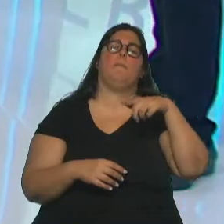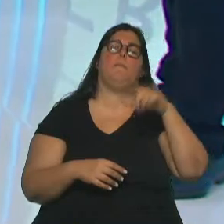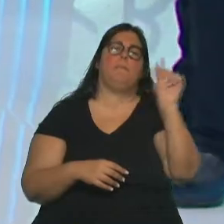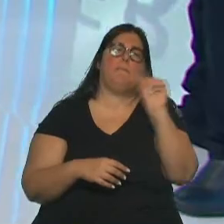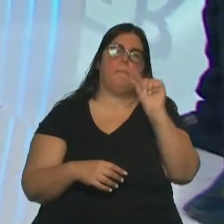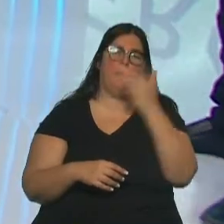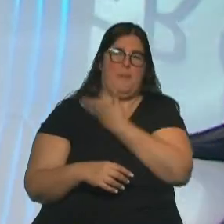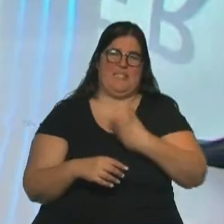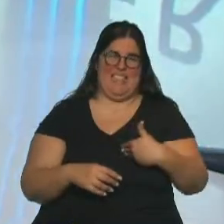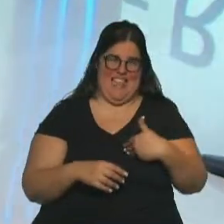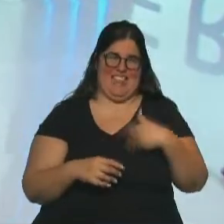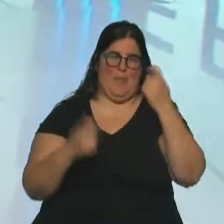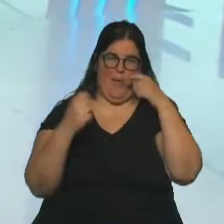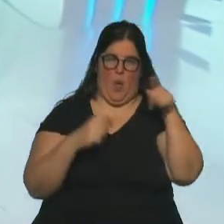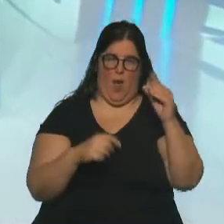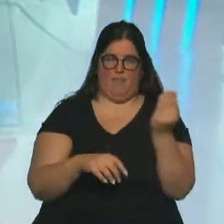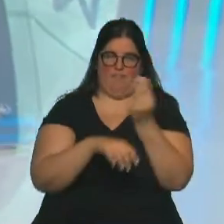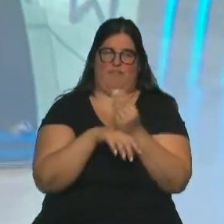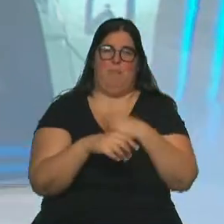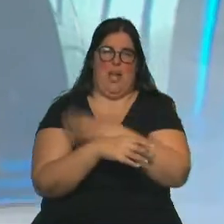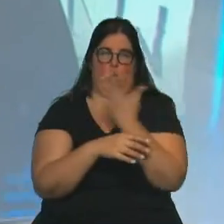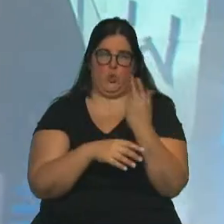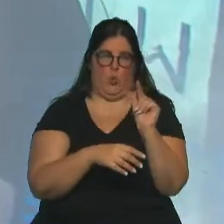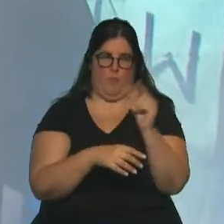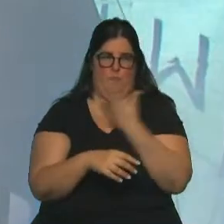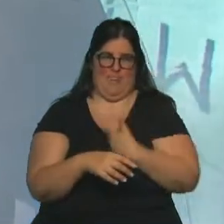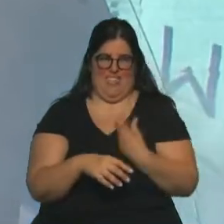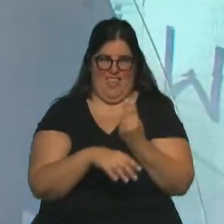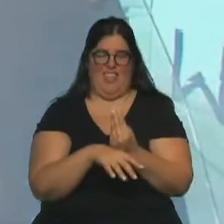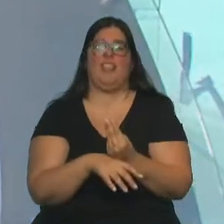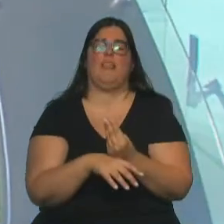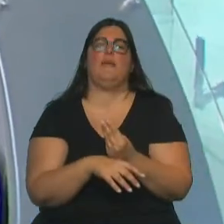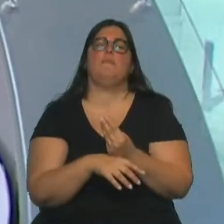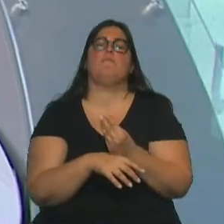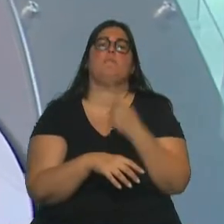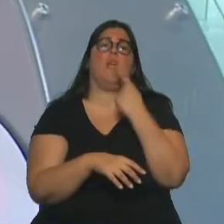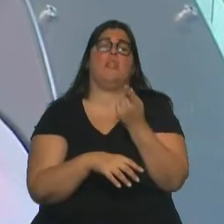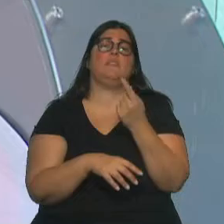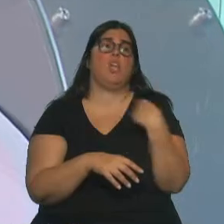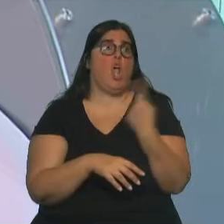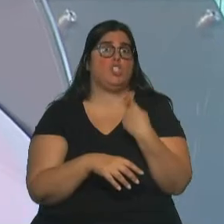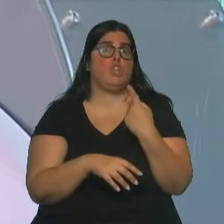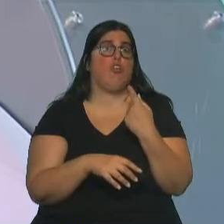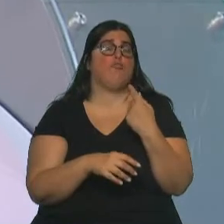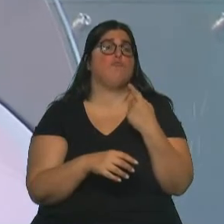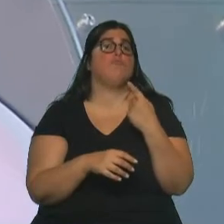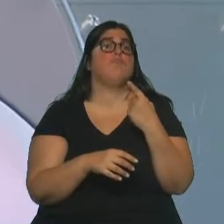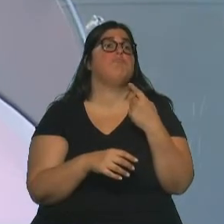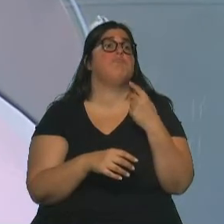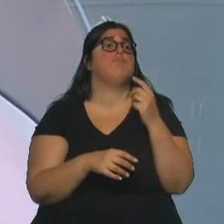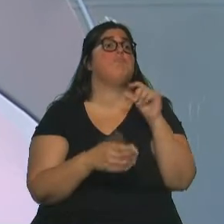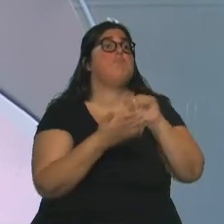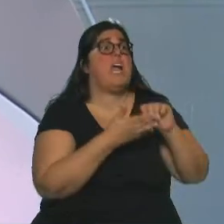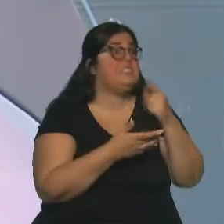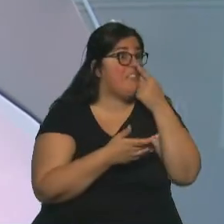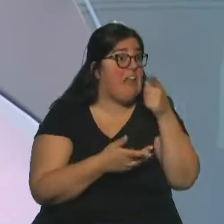bueno, quizás la Unión Europea no tienen interés, vamos a pasar a tener acuerdo con quienes sí tengan interés, o sea, bajó un poco el tono